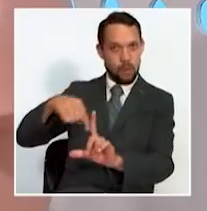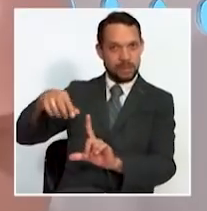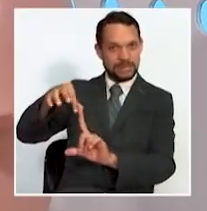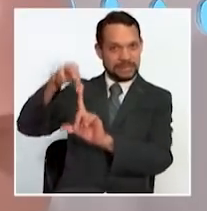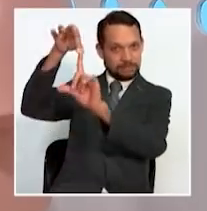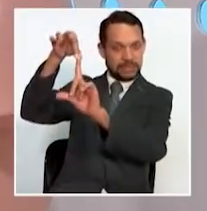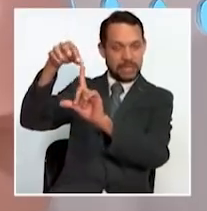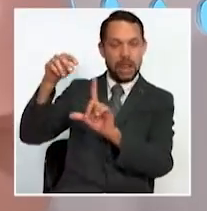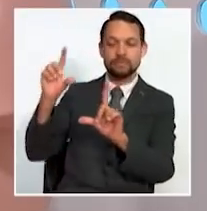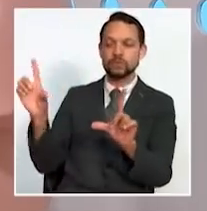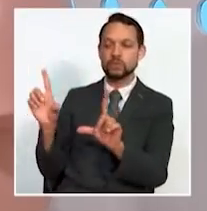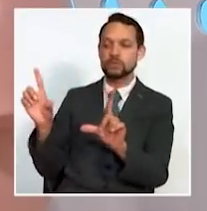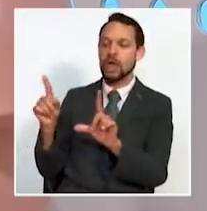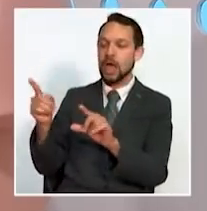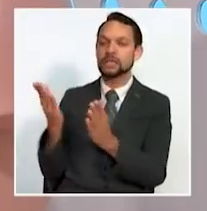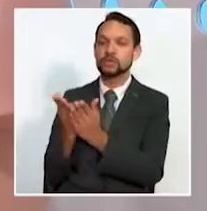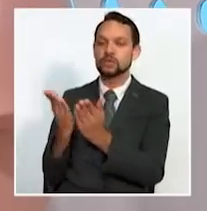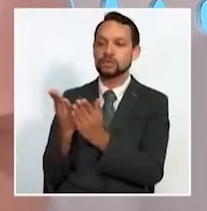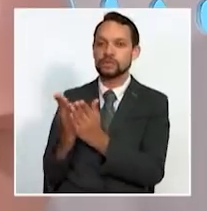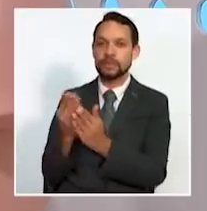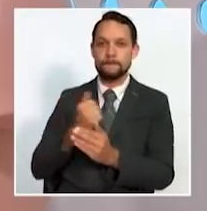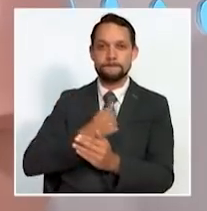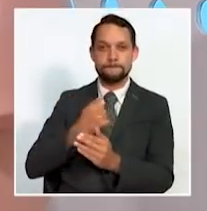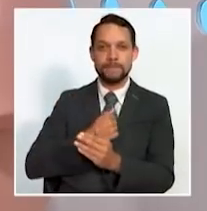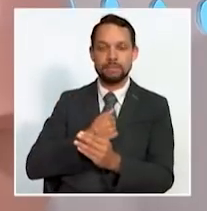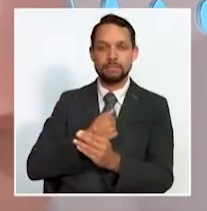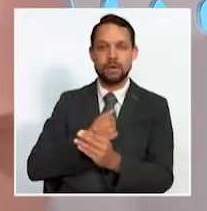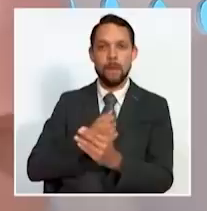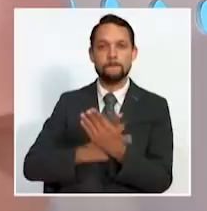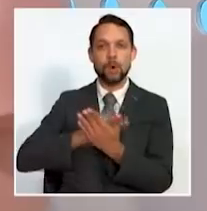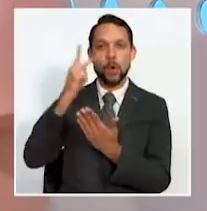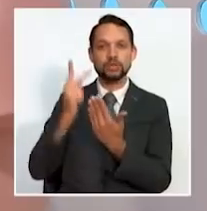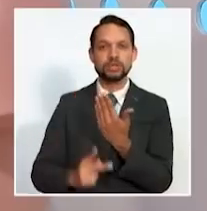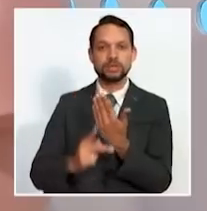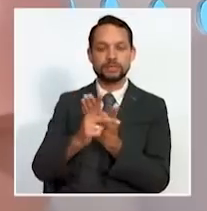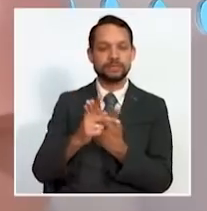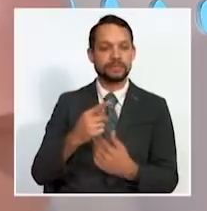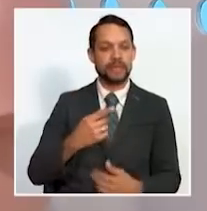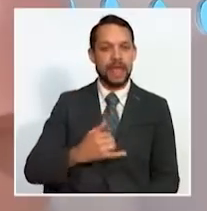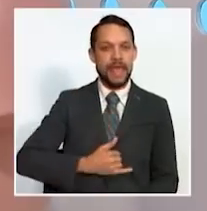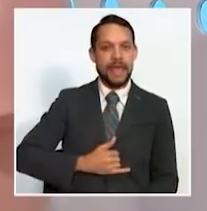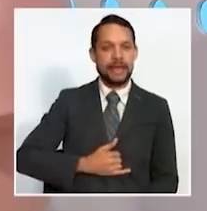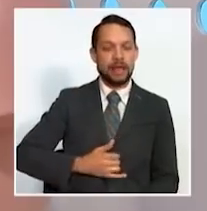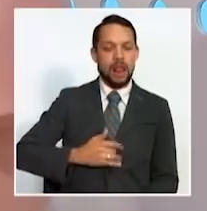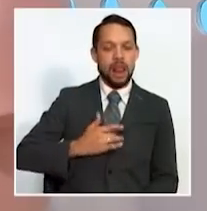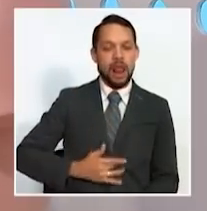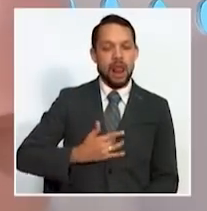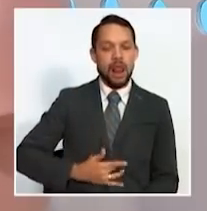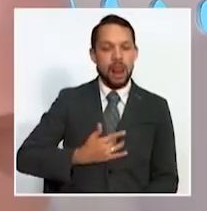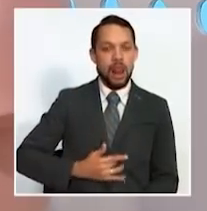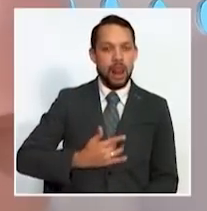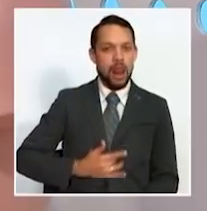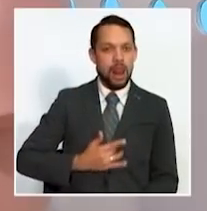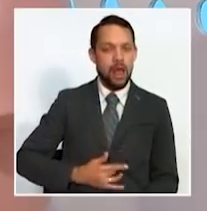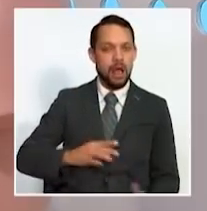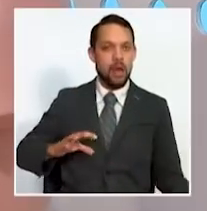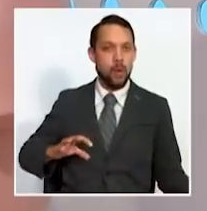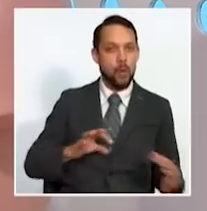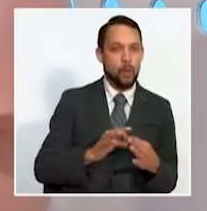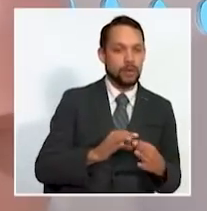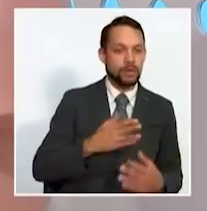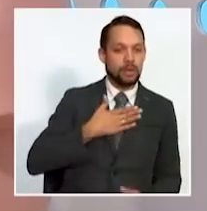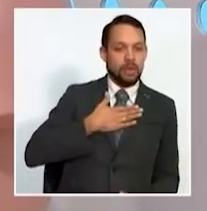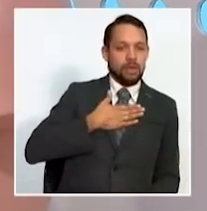la Manuela Beltrán, mi tesis de grado fue enfermedades gastrointestinales asociadas al asma y